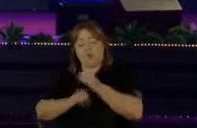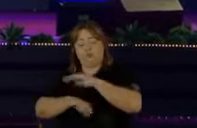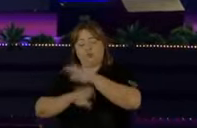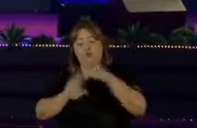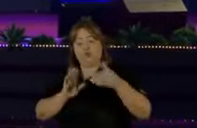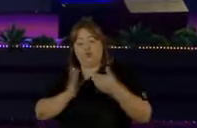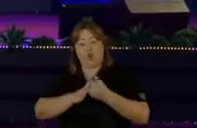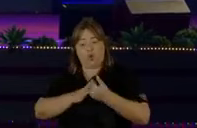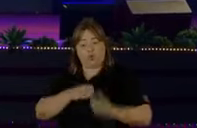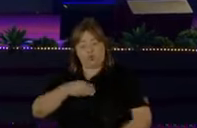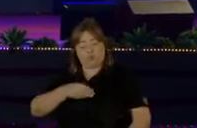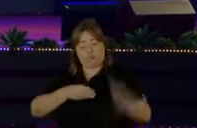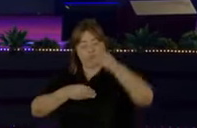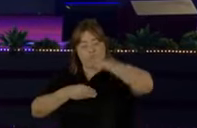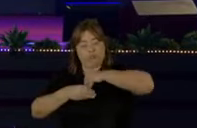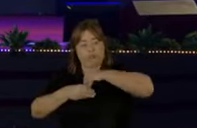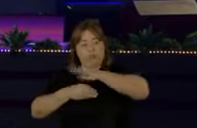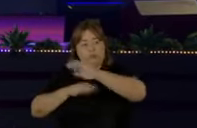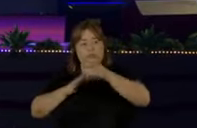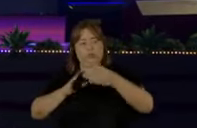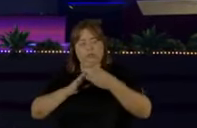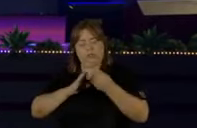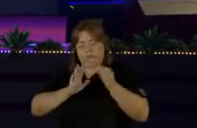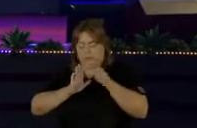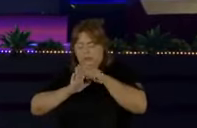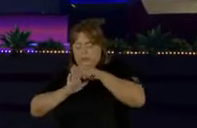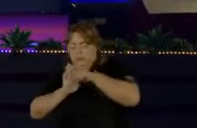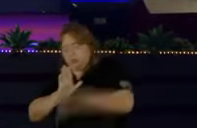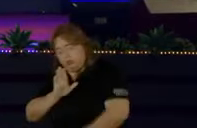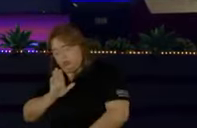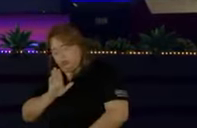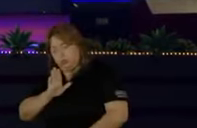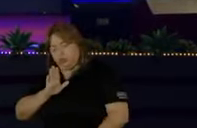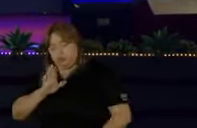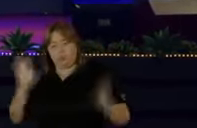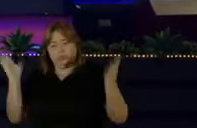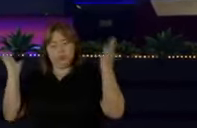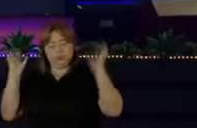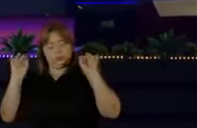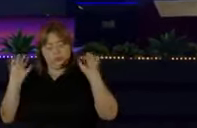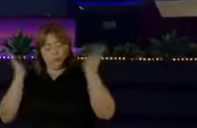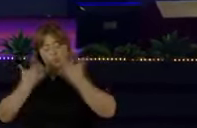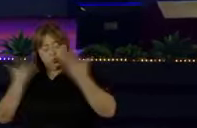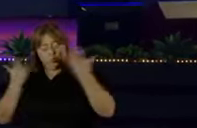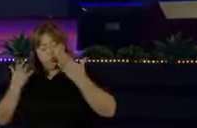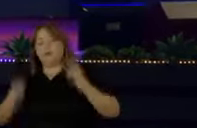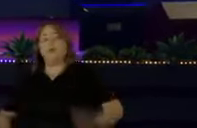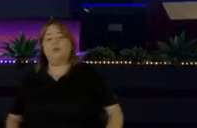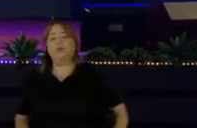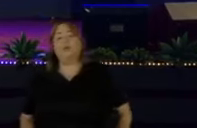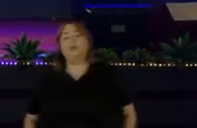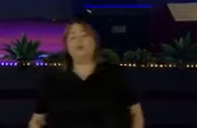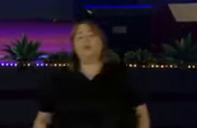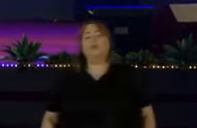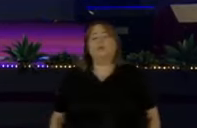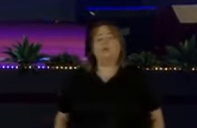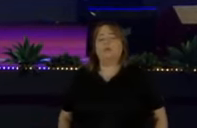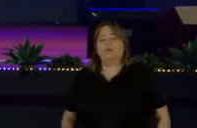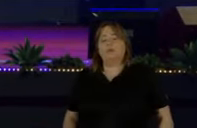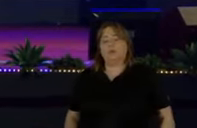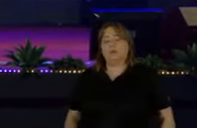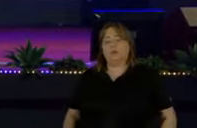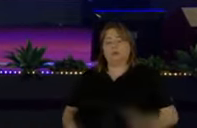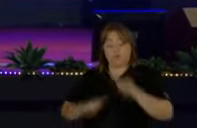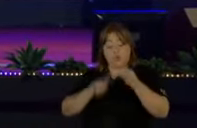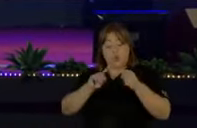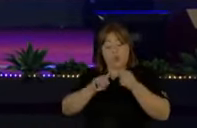en todos. Eso es profundo. No tengo todo el tiempo para compartirlo, pero quiero decirle lo siguiente.